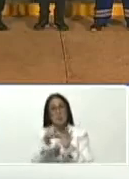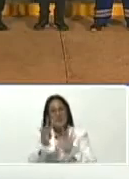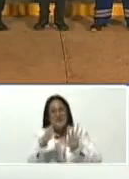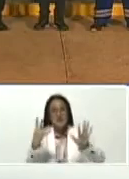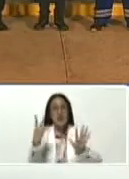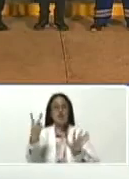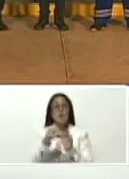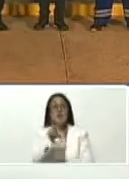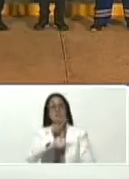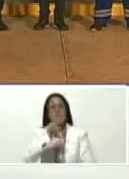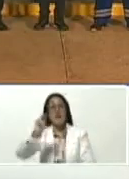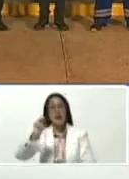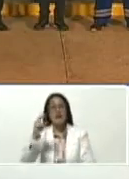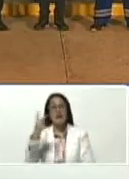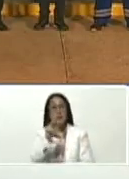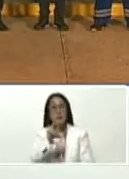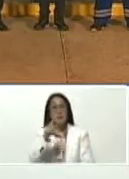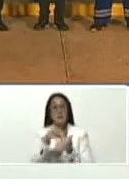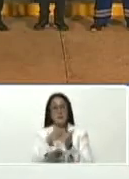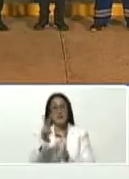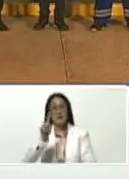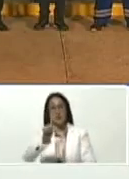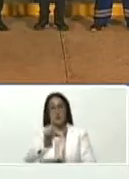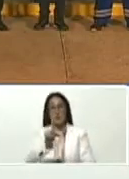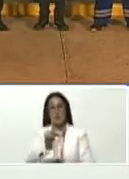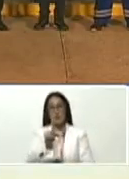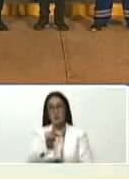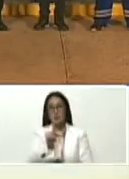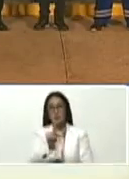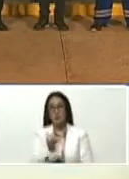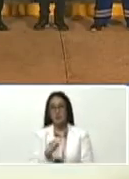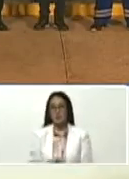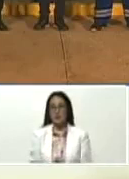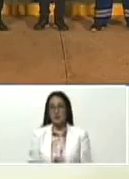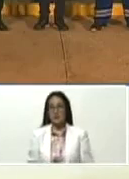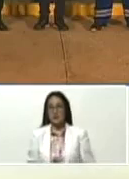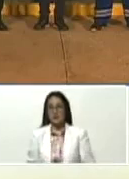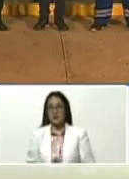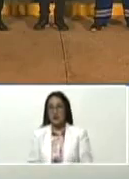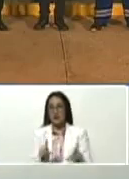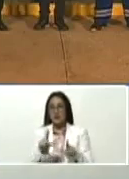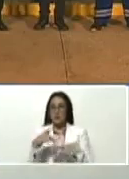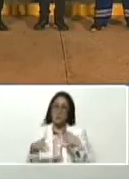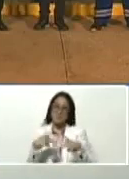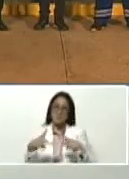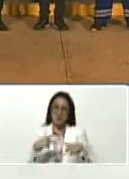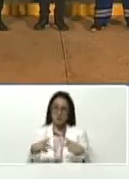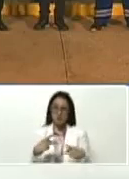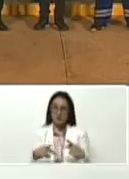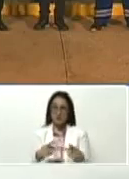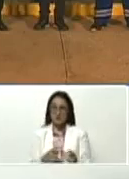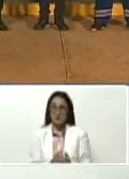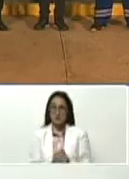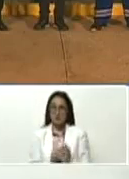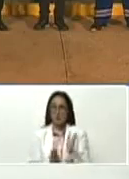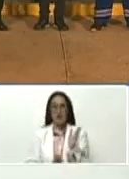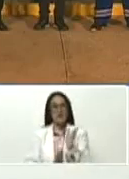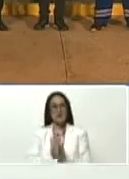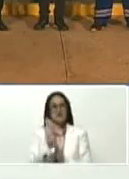el 2021, bueno, ya fuimos perfilando el proceso de